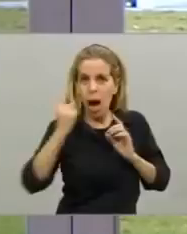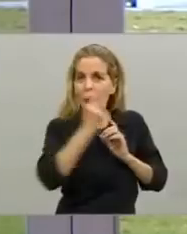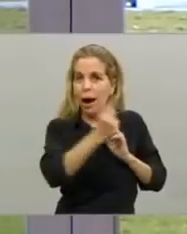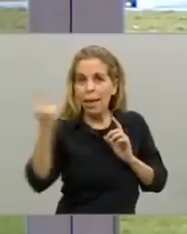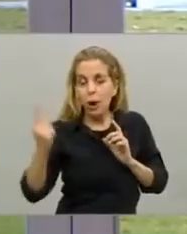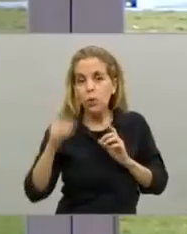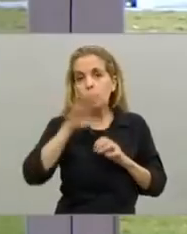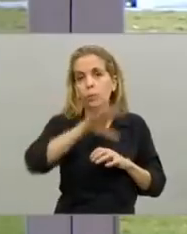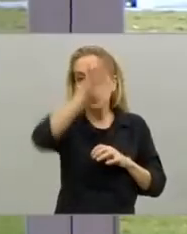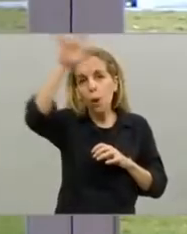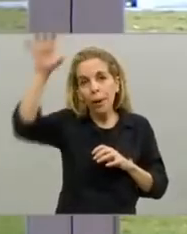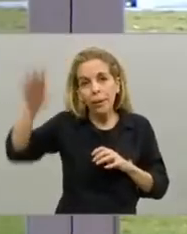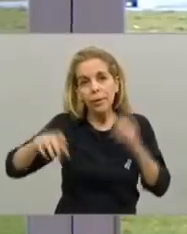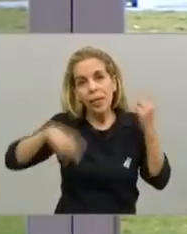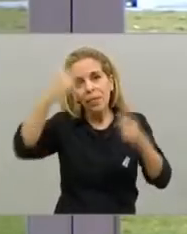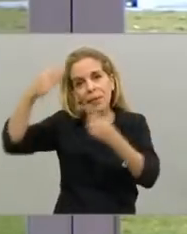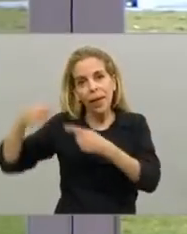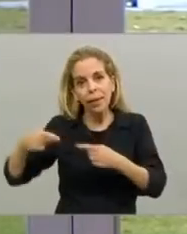de la patria.